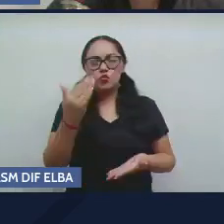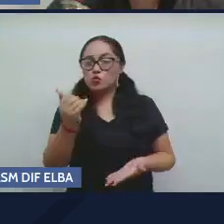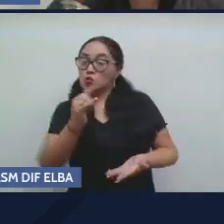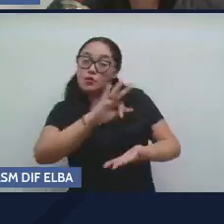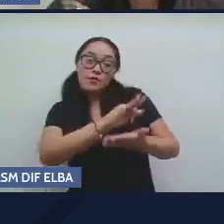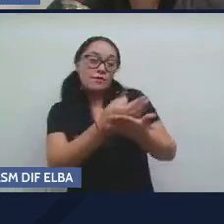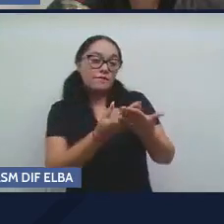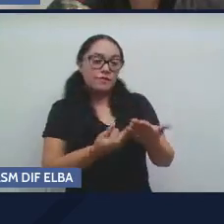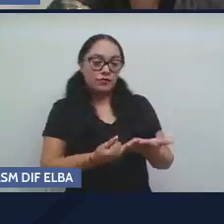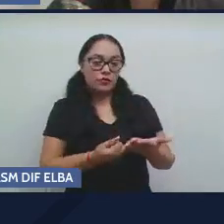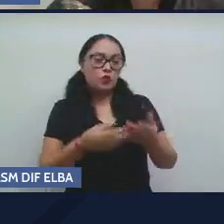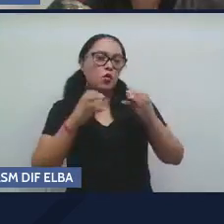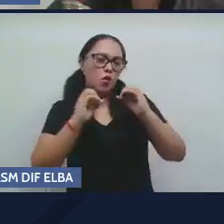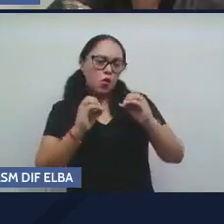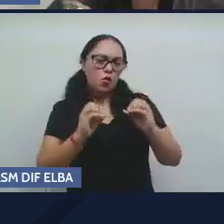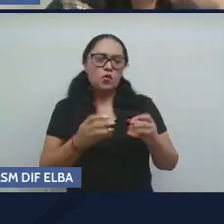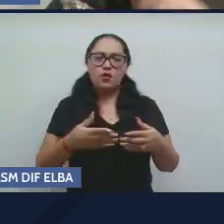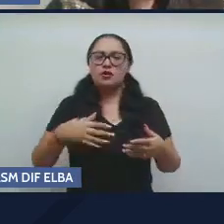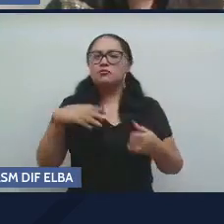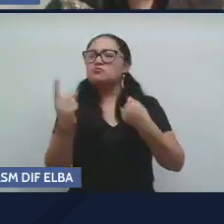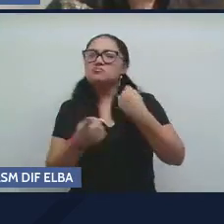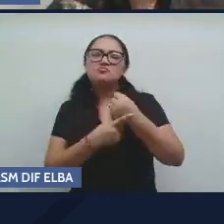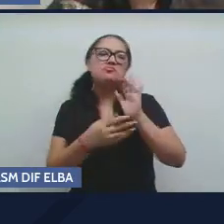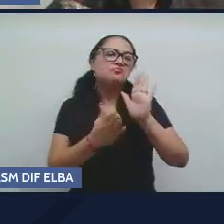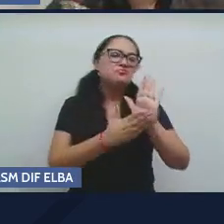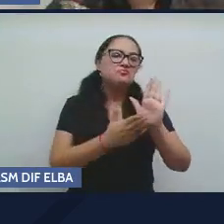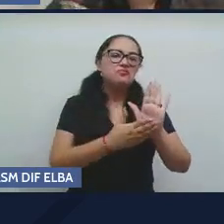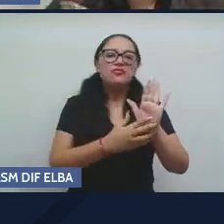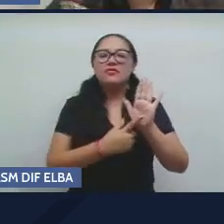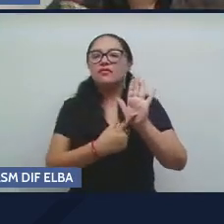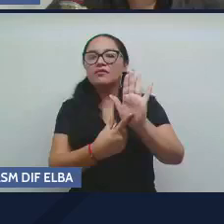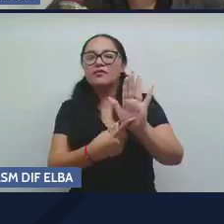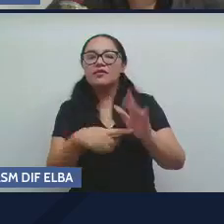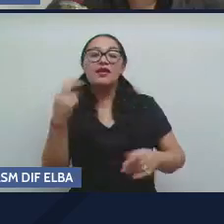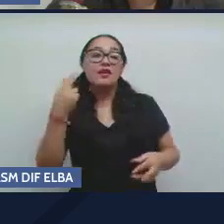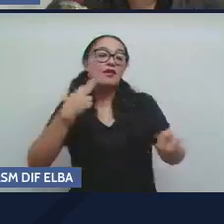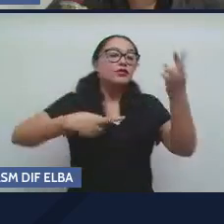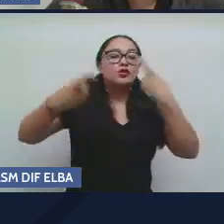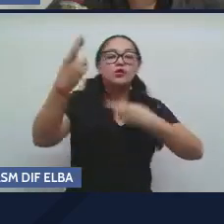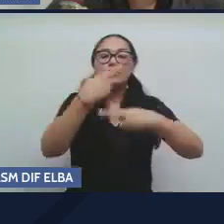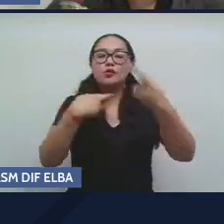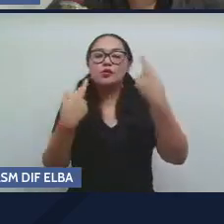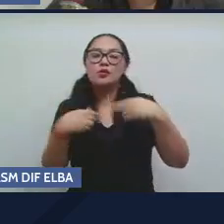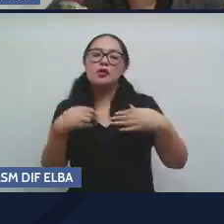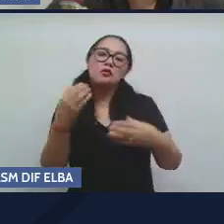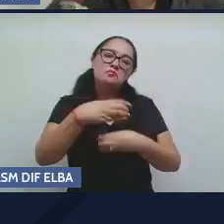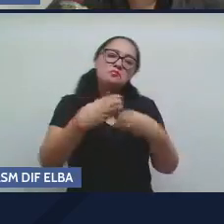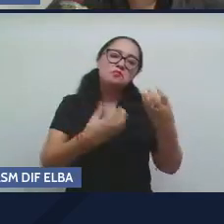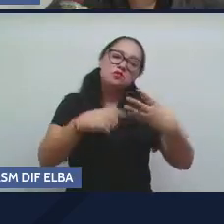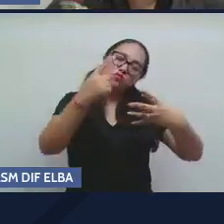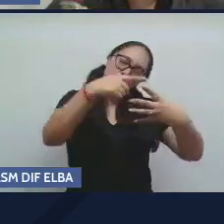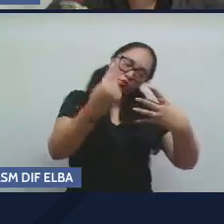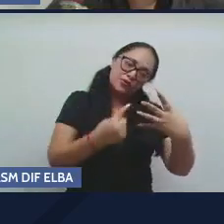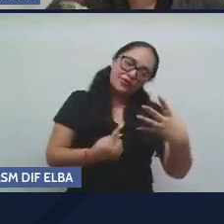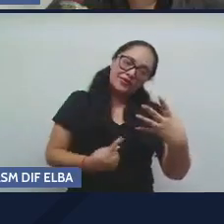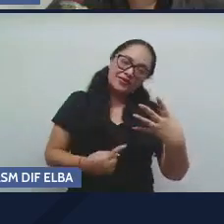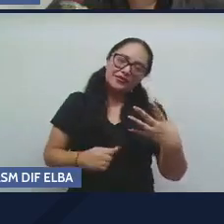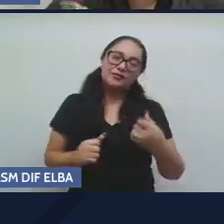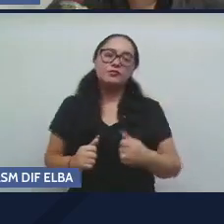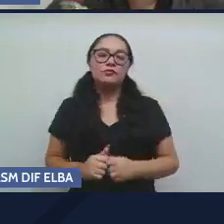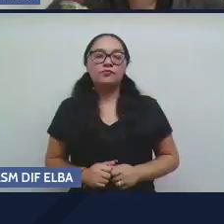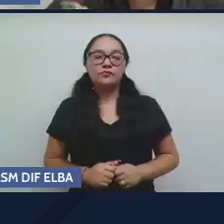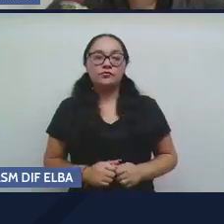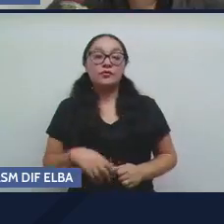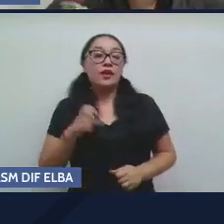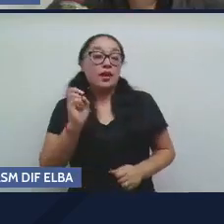algo que compruebe. Se hace un inventario. Sí, se hace un inventario. Obviamente, ya es a criterio del